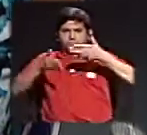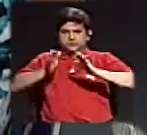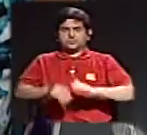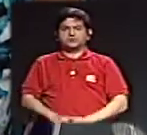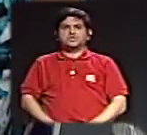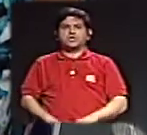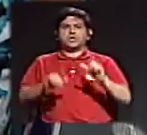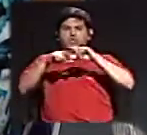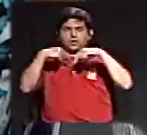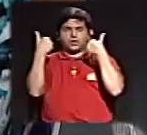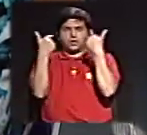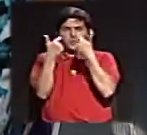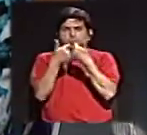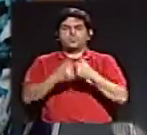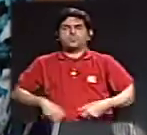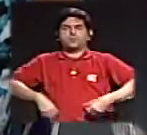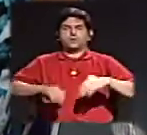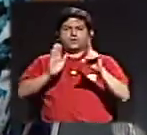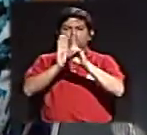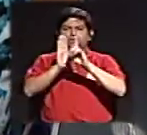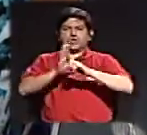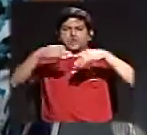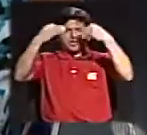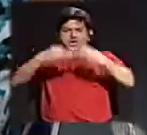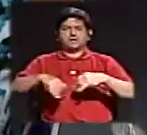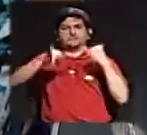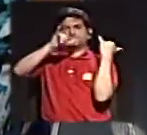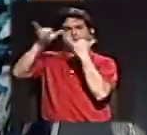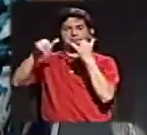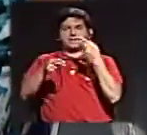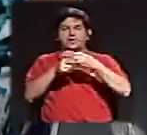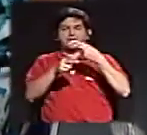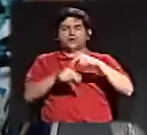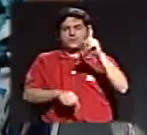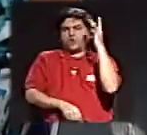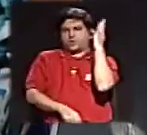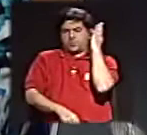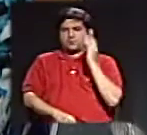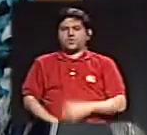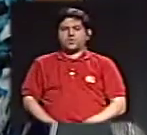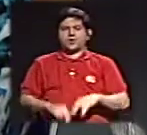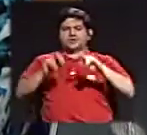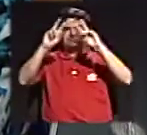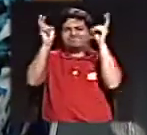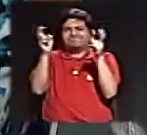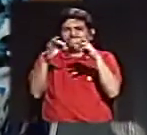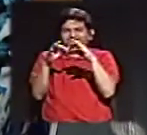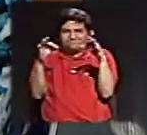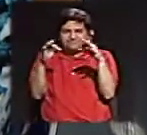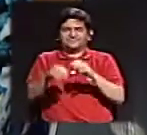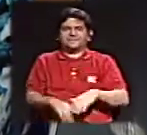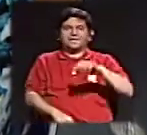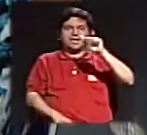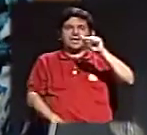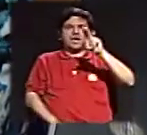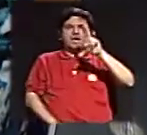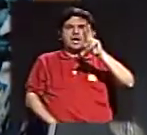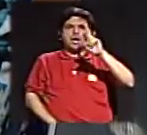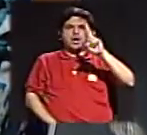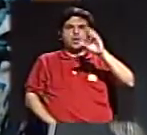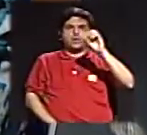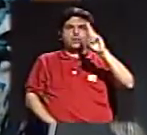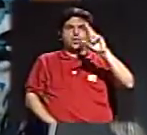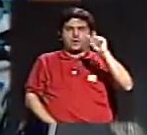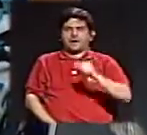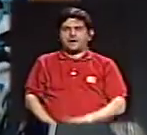Colectiva por el Derecho a Decidir presentaron la demanda en nombre de una mujer conocida bajo el seudónimo de Aurora,